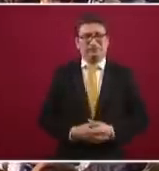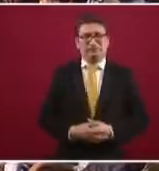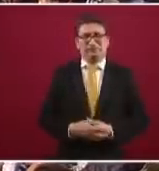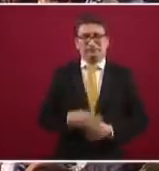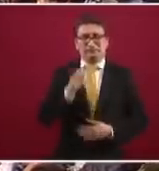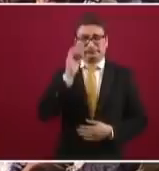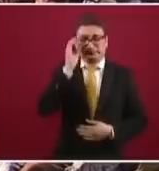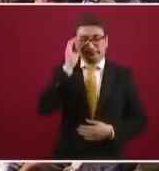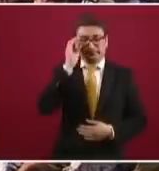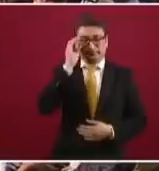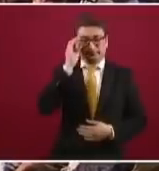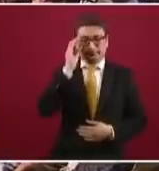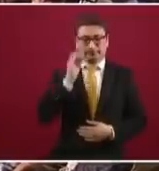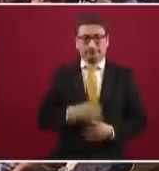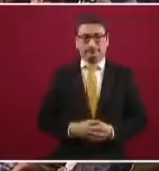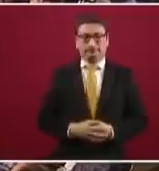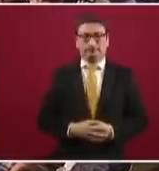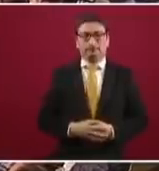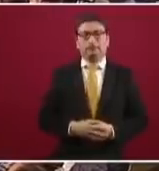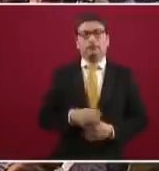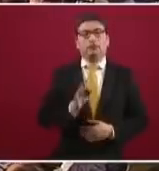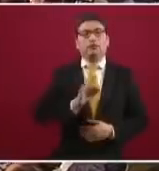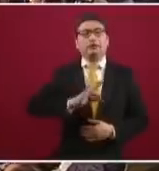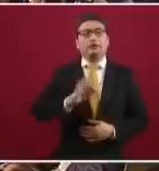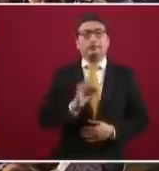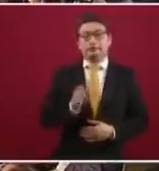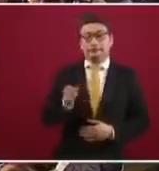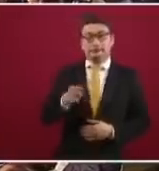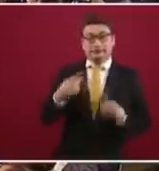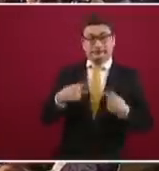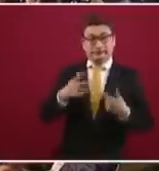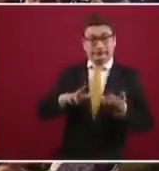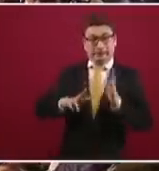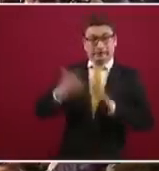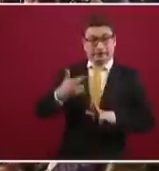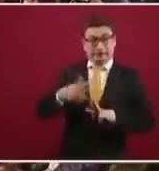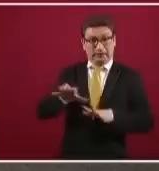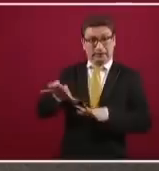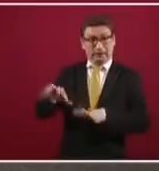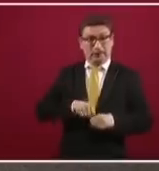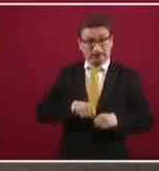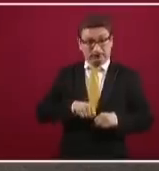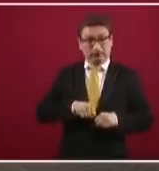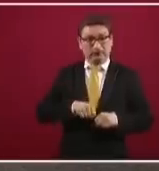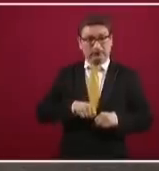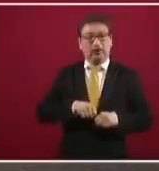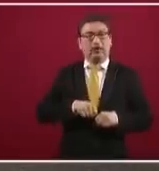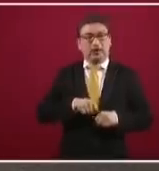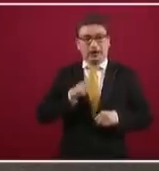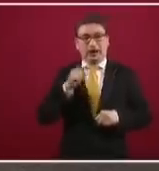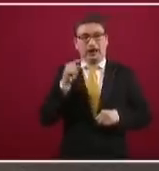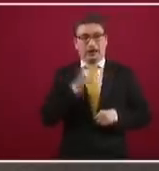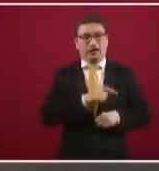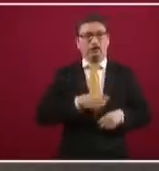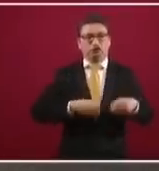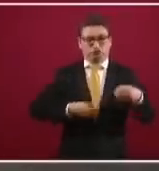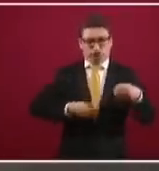Si detenían a un revolucionario, era un juez, tenía hasta la